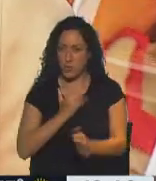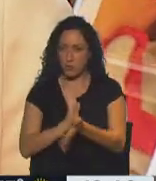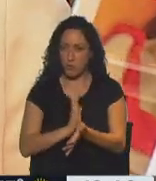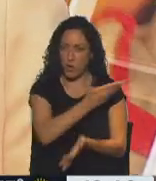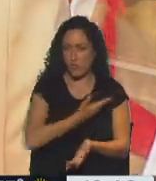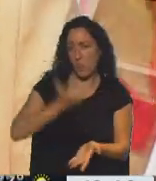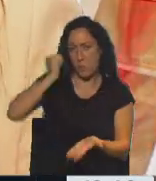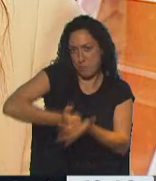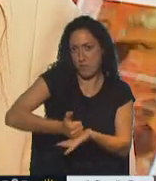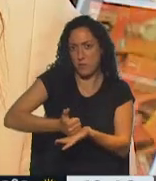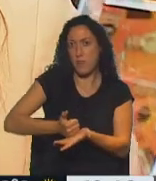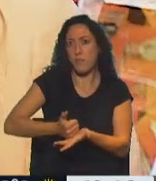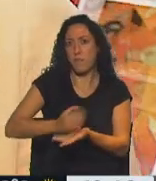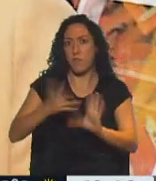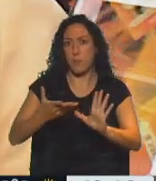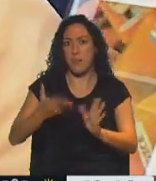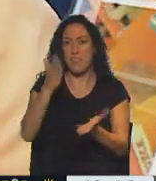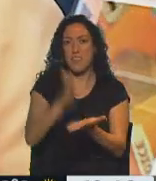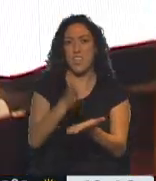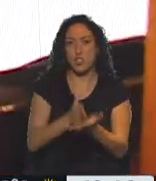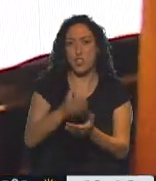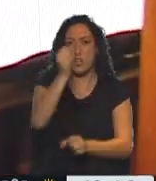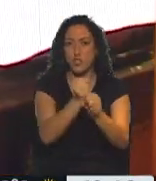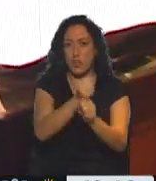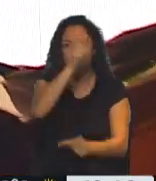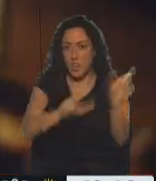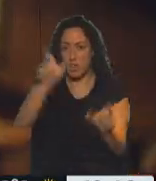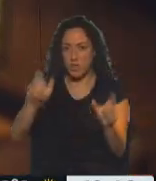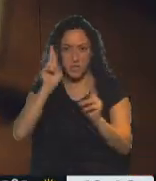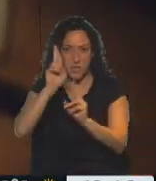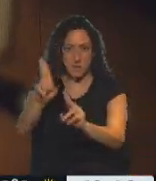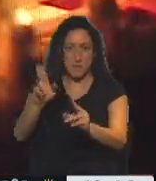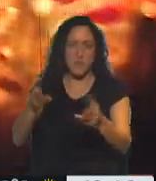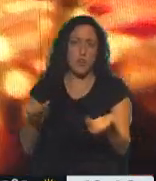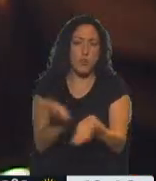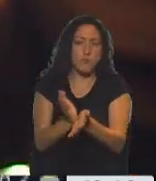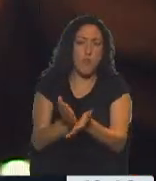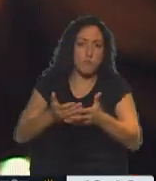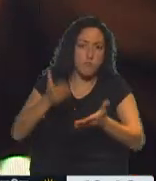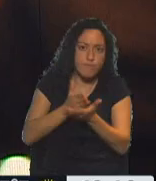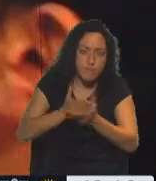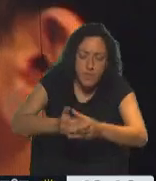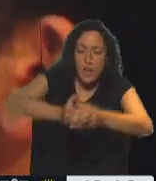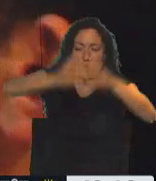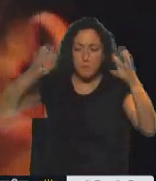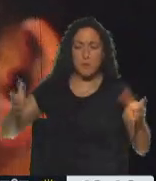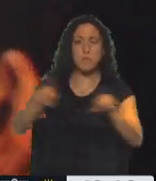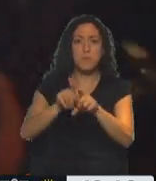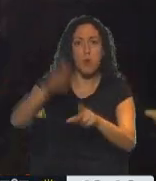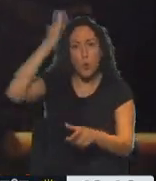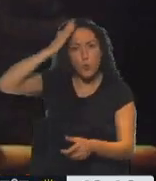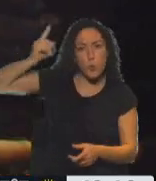presente, con el respeto de los derechos de los trabajadores, ampliando horizontes, asegurando nuestra soberanía